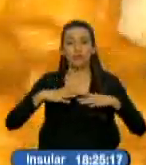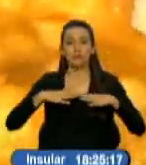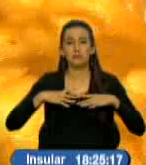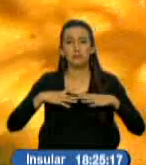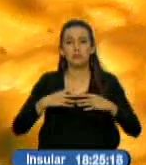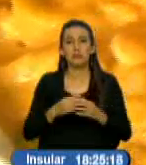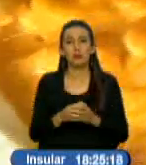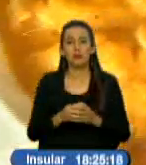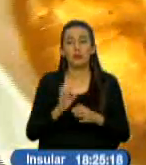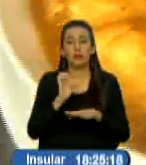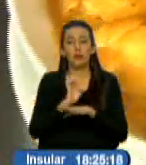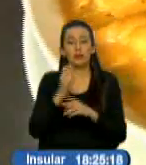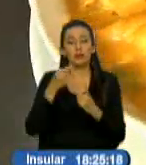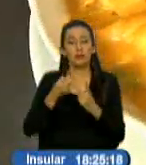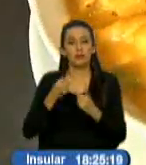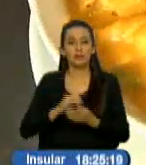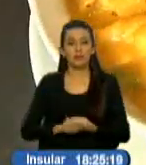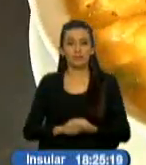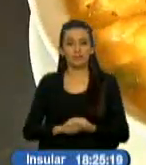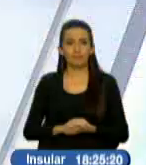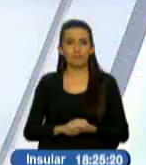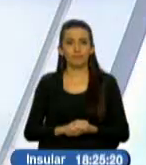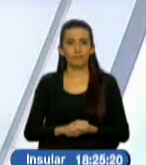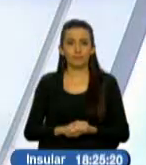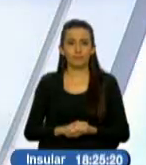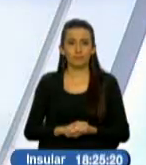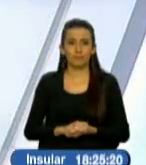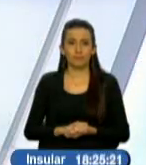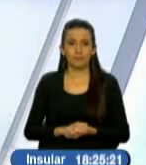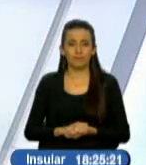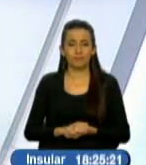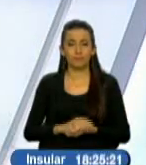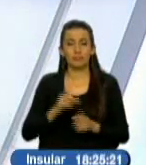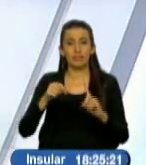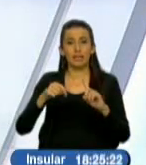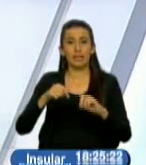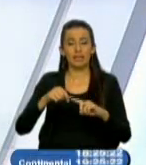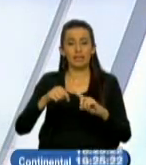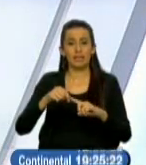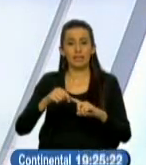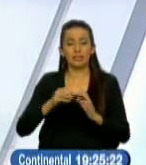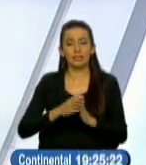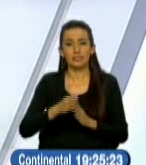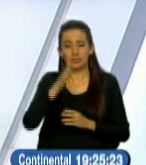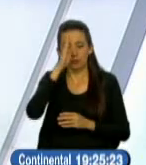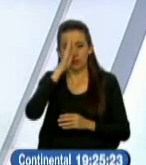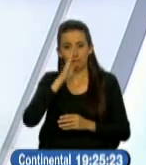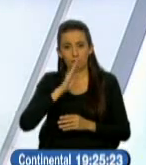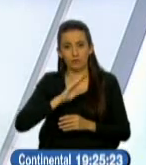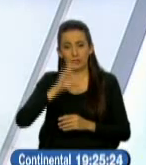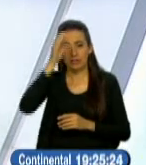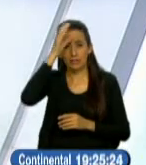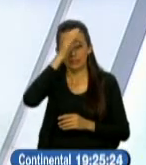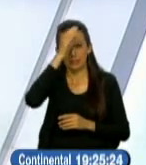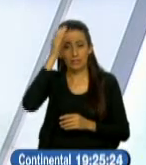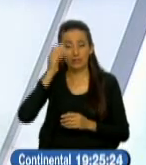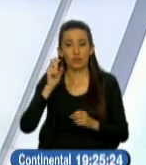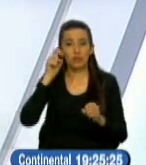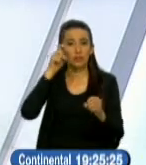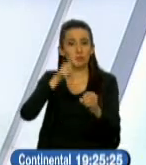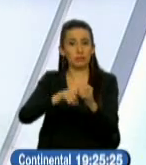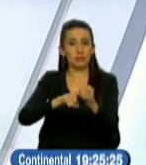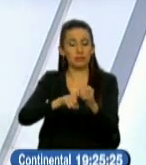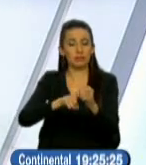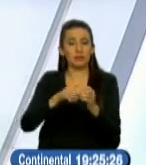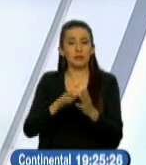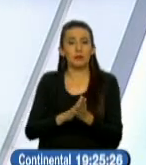Alexis Moncayo, Ecuador TV. Y en Quito, fieles católicos se preparan para participar de la procesión de Jesús del